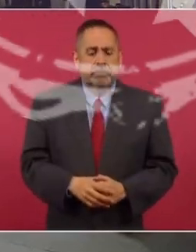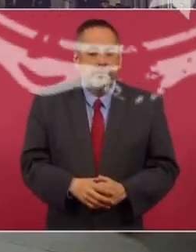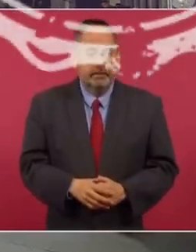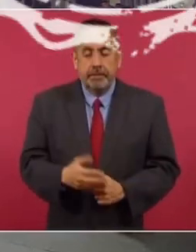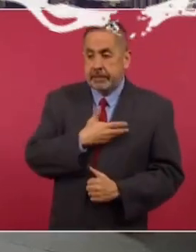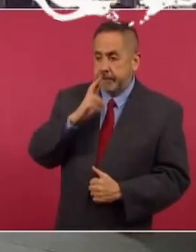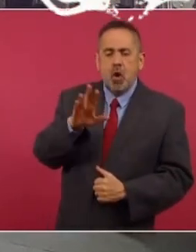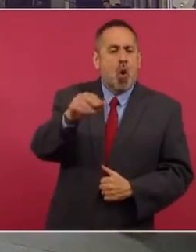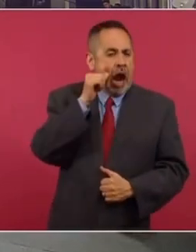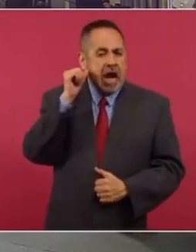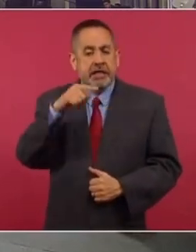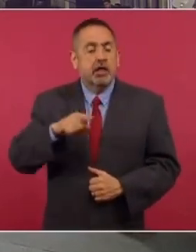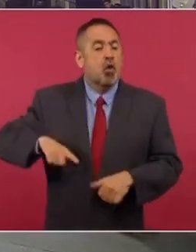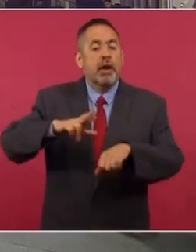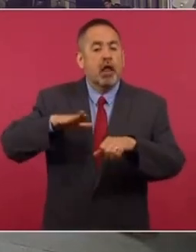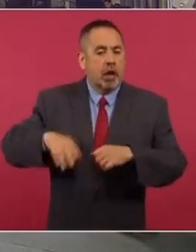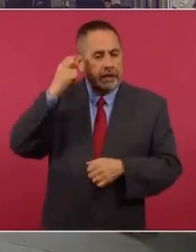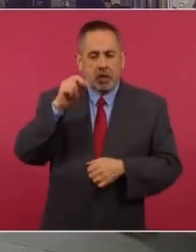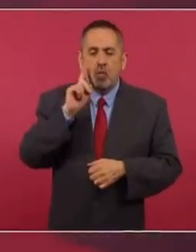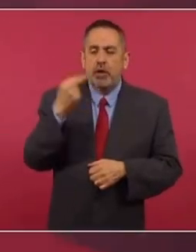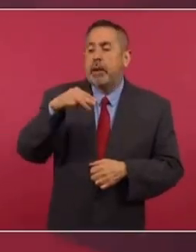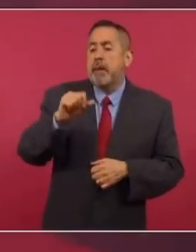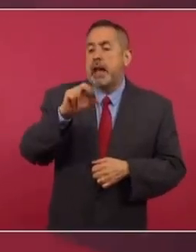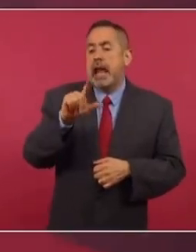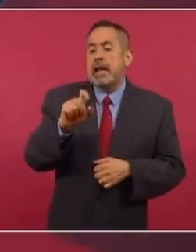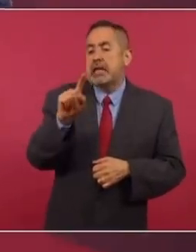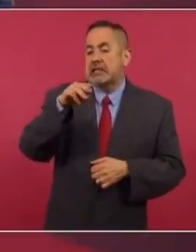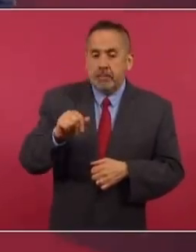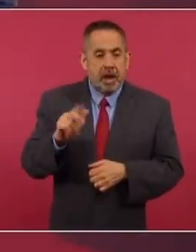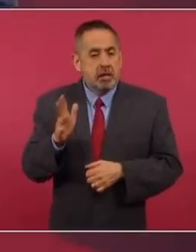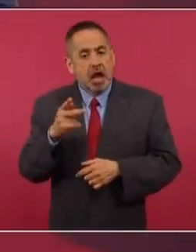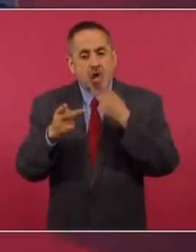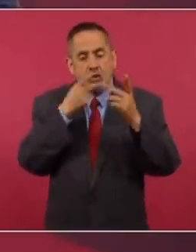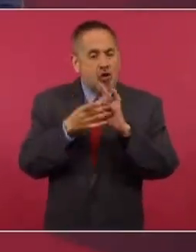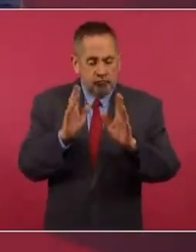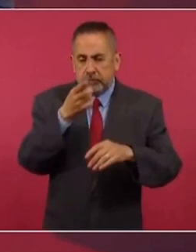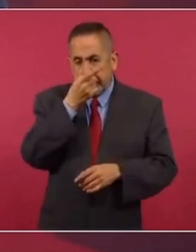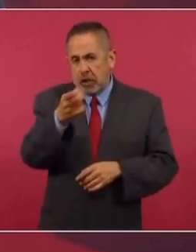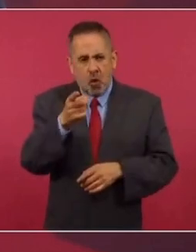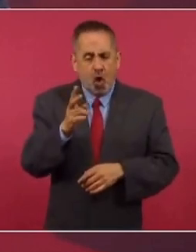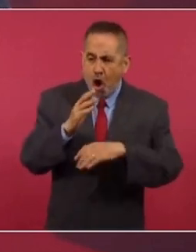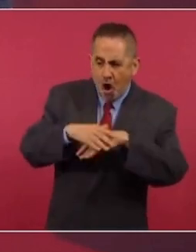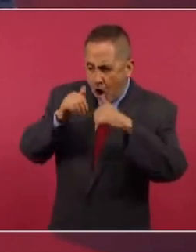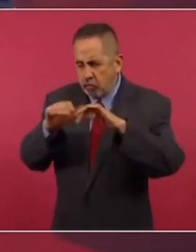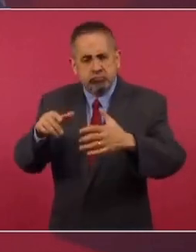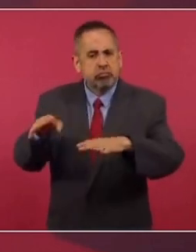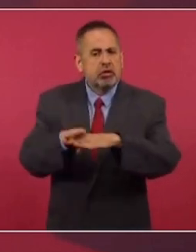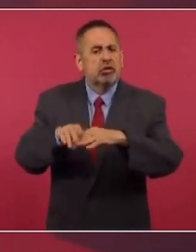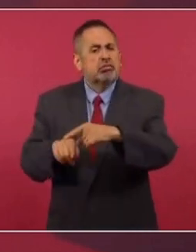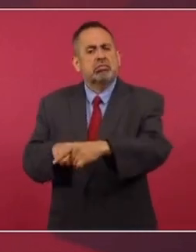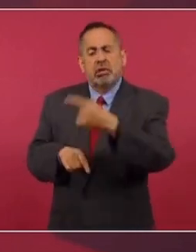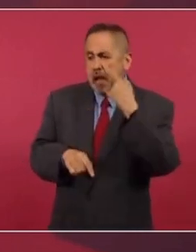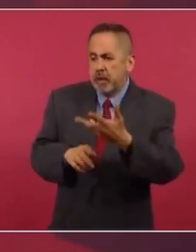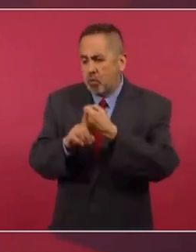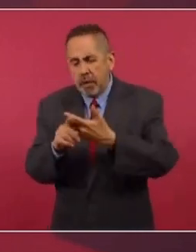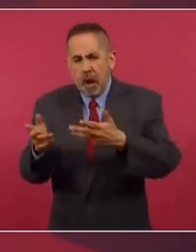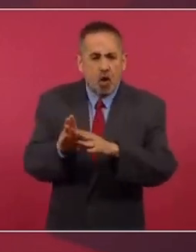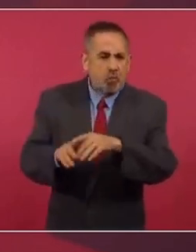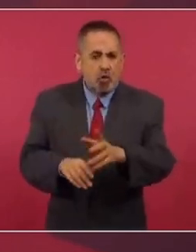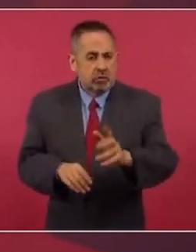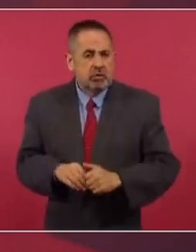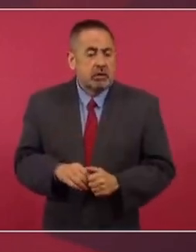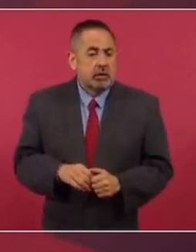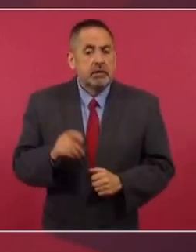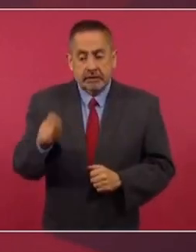Ayer estuvo Mara Lezama, la gobernadora de Quintana Roo, y ella informó de que están atendiendo este problema,